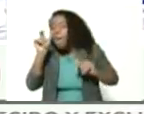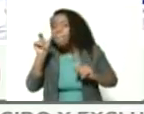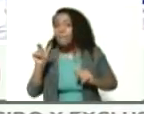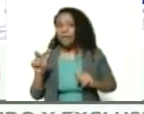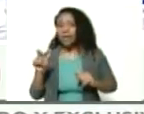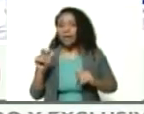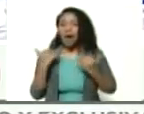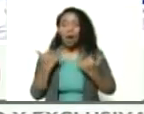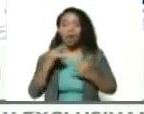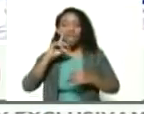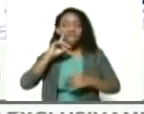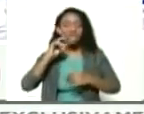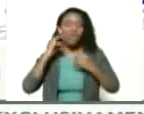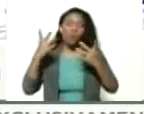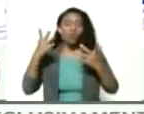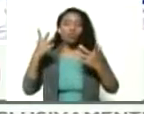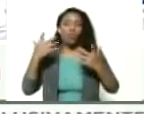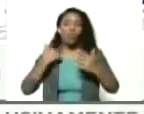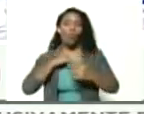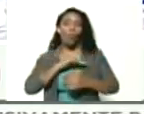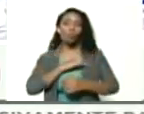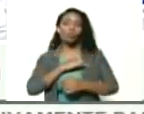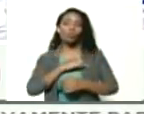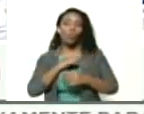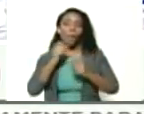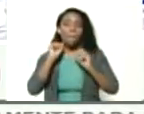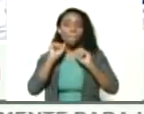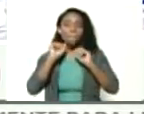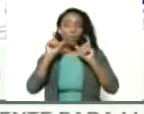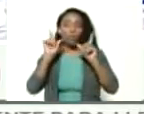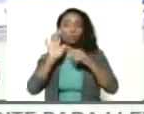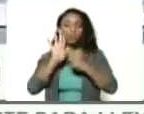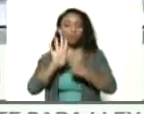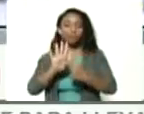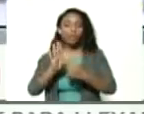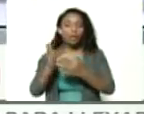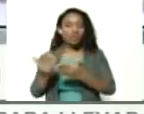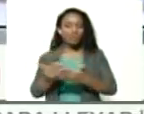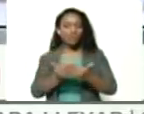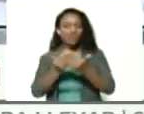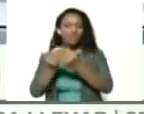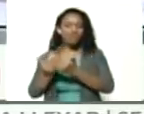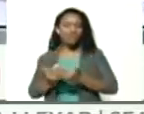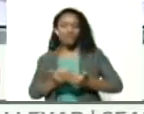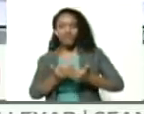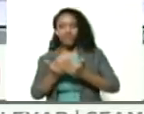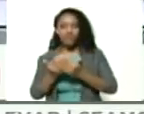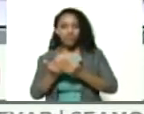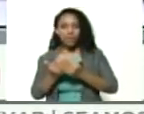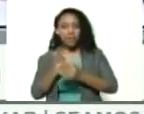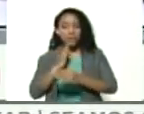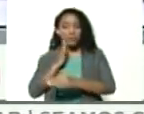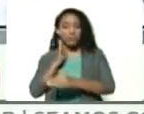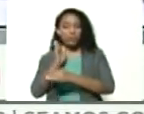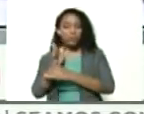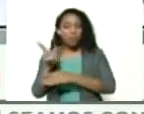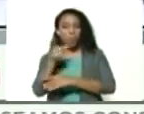es famoso, nosotros apareció un tal Remdesivir, lo estudiábamos, y los fuimos a